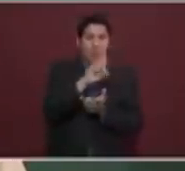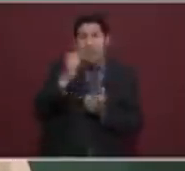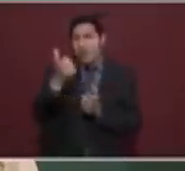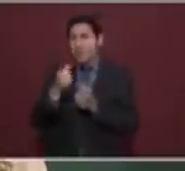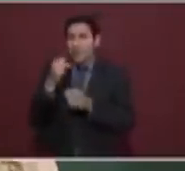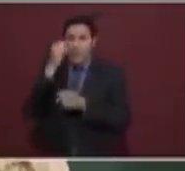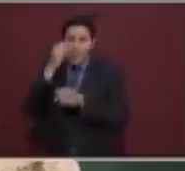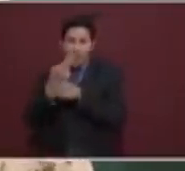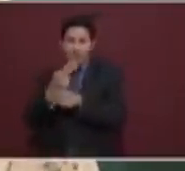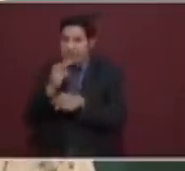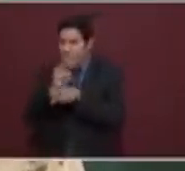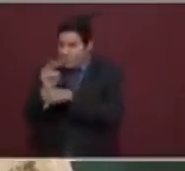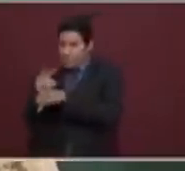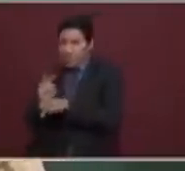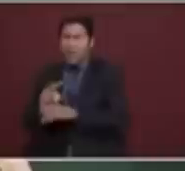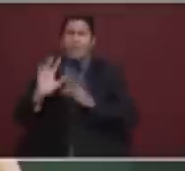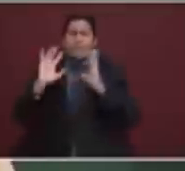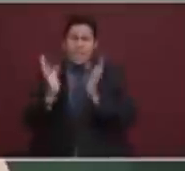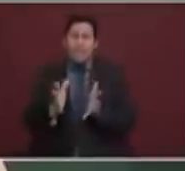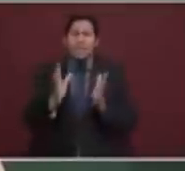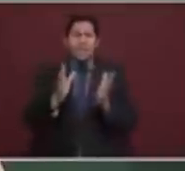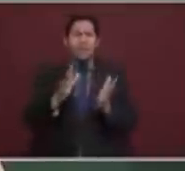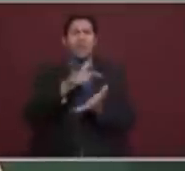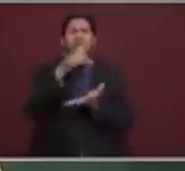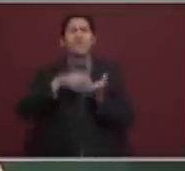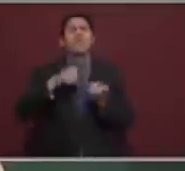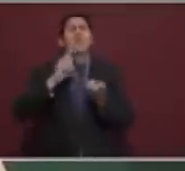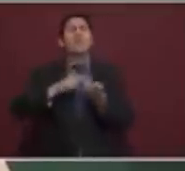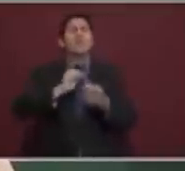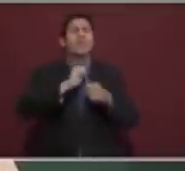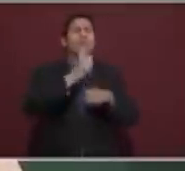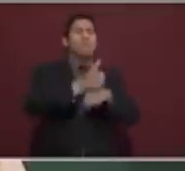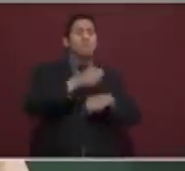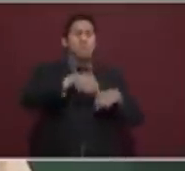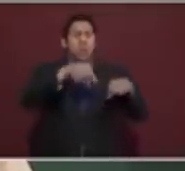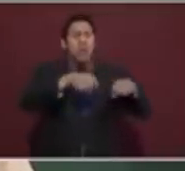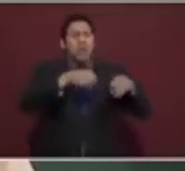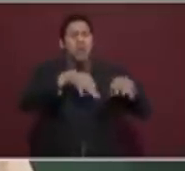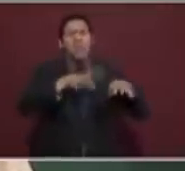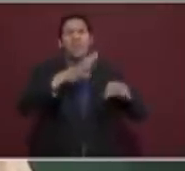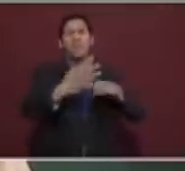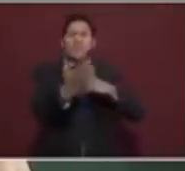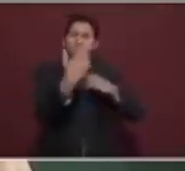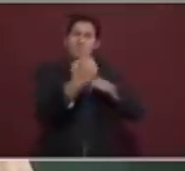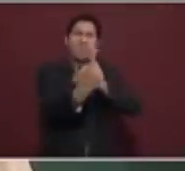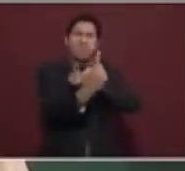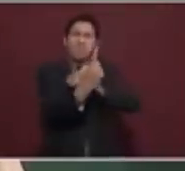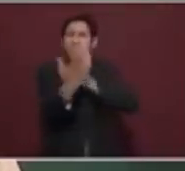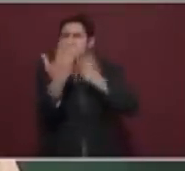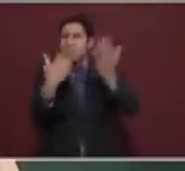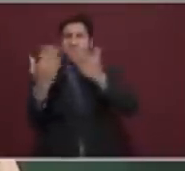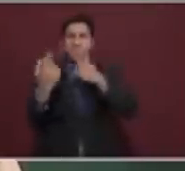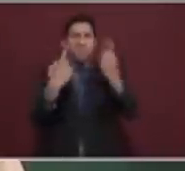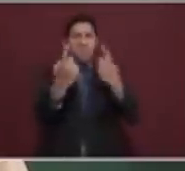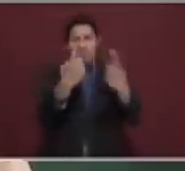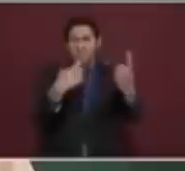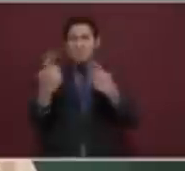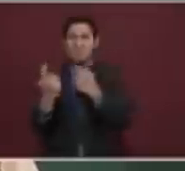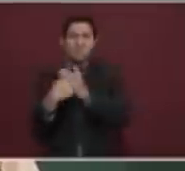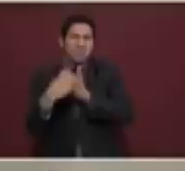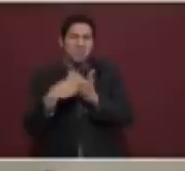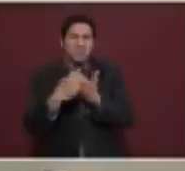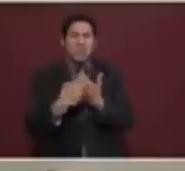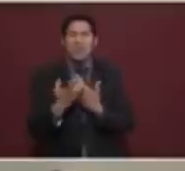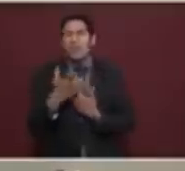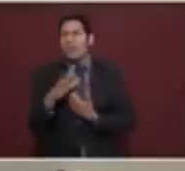establecidos los módulos de reclutamiento para este este año que en total entre ambas fuerzas será